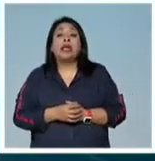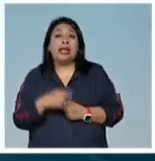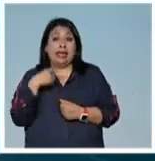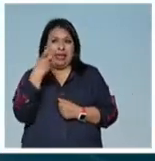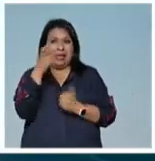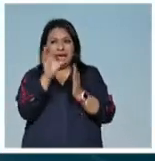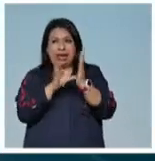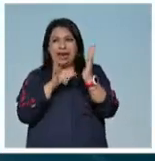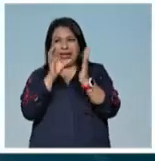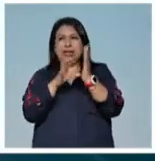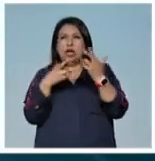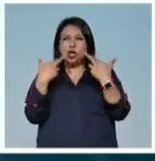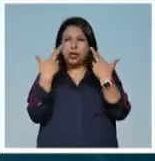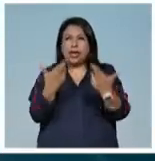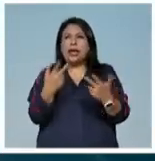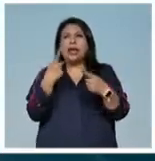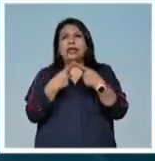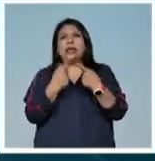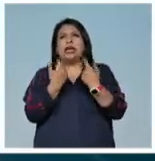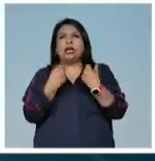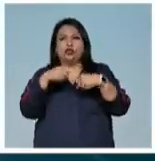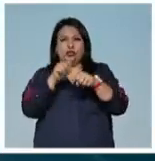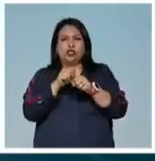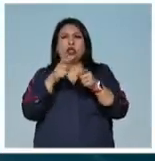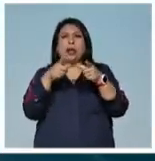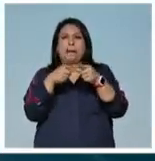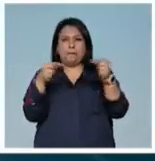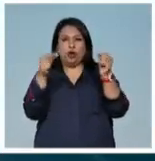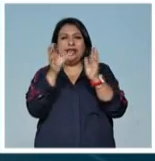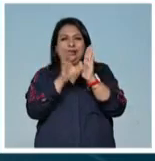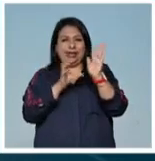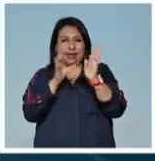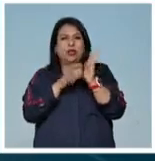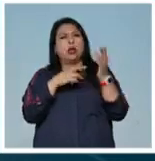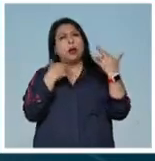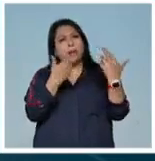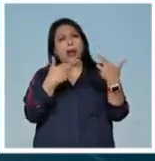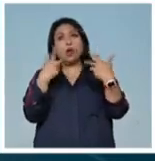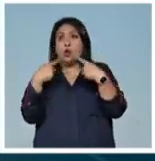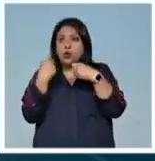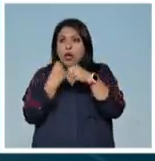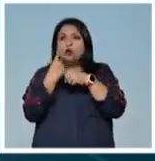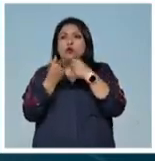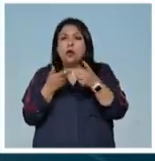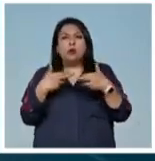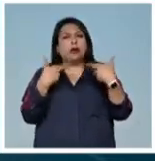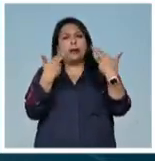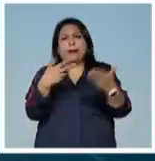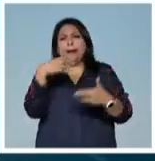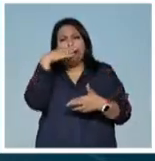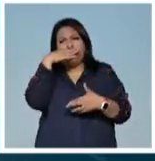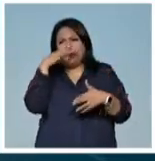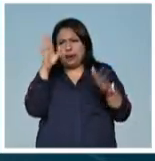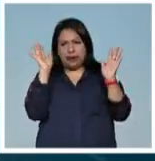esos calendarios son obsequiados por la Asociación Japonesa de Calendarios, que anualmente nos regalan de manera